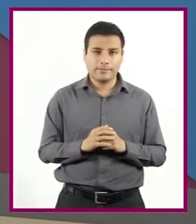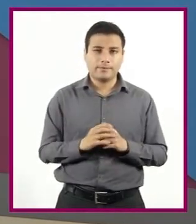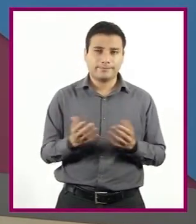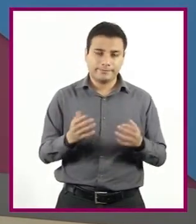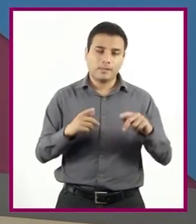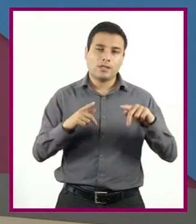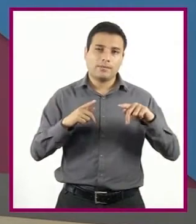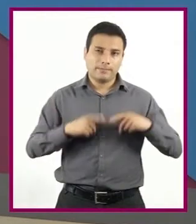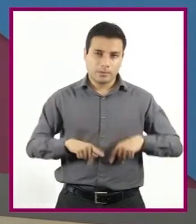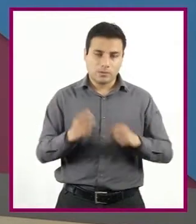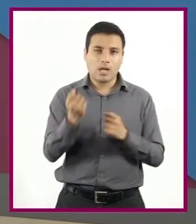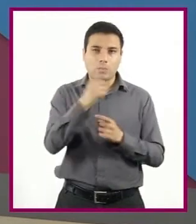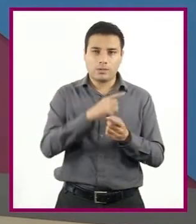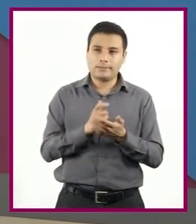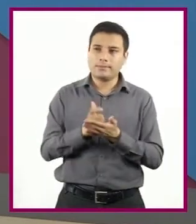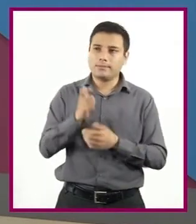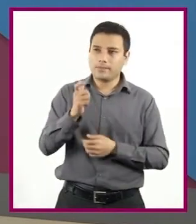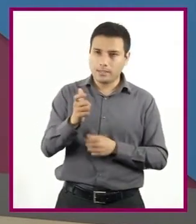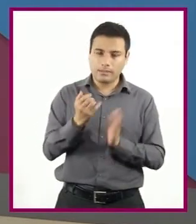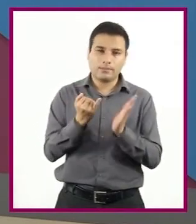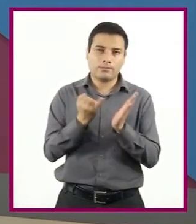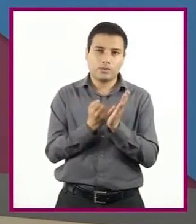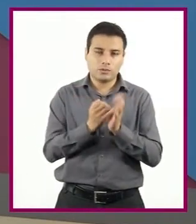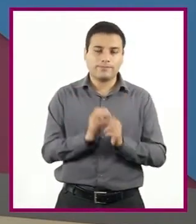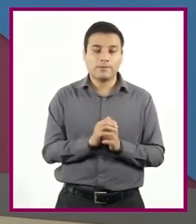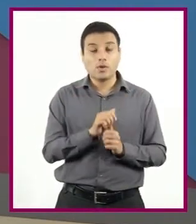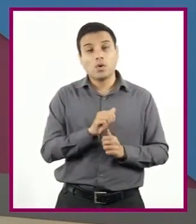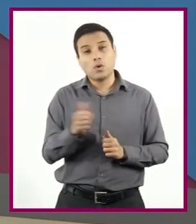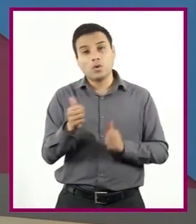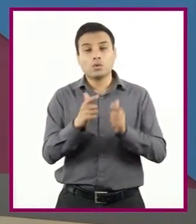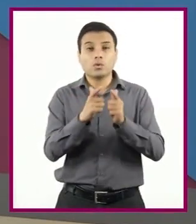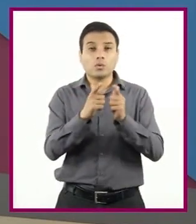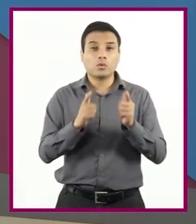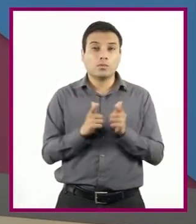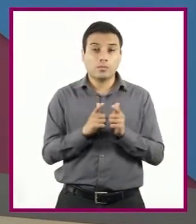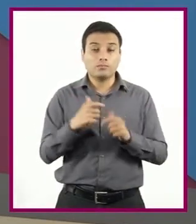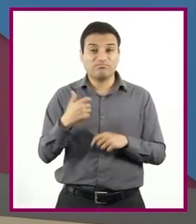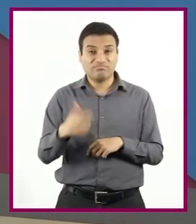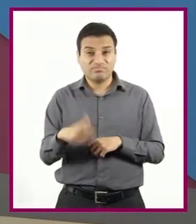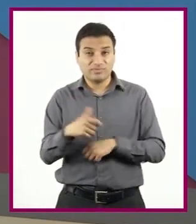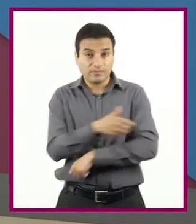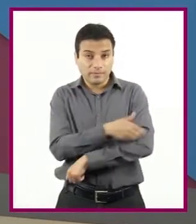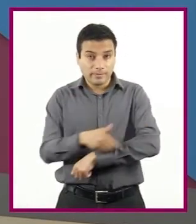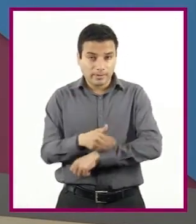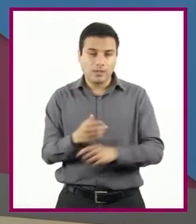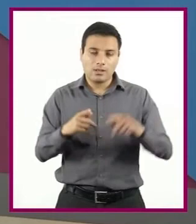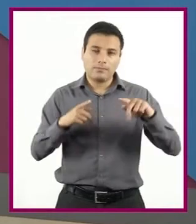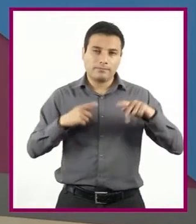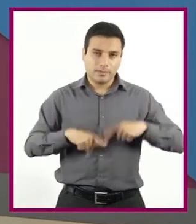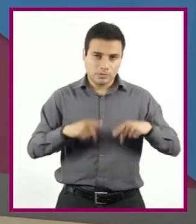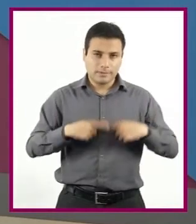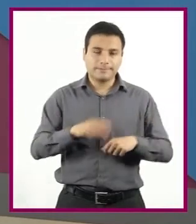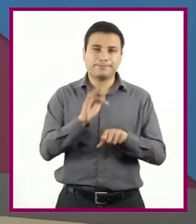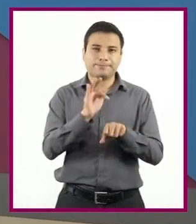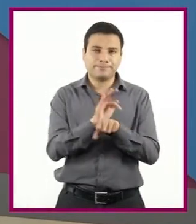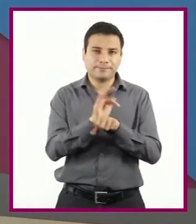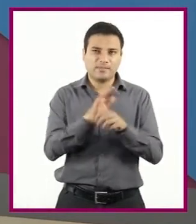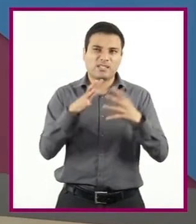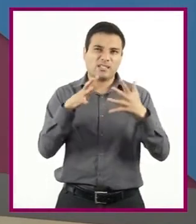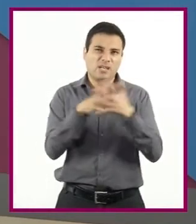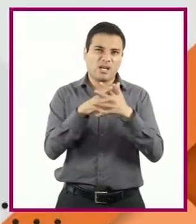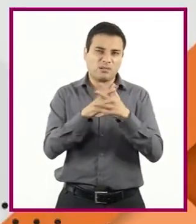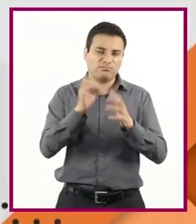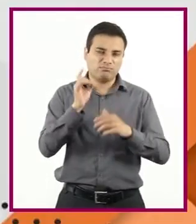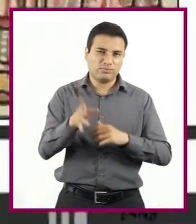sus tributos, y los pipiltin y los demás nobles debían proteger al pueblo, dirigir la guerra y ser un ejemplo de